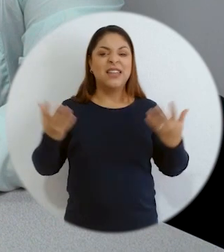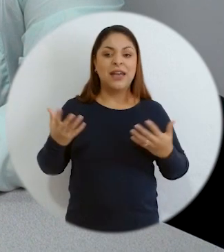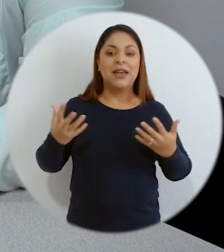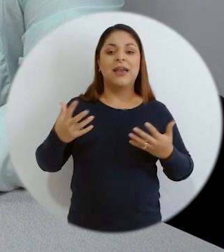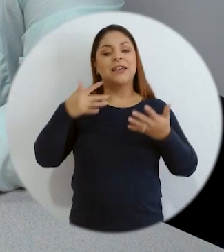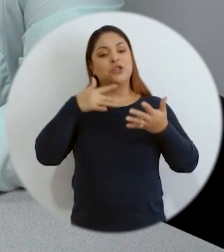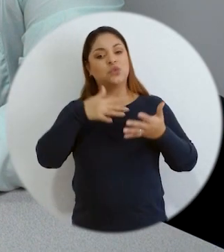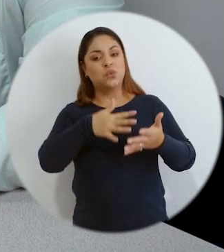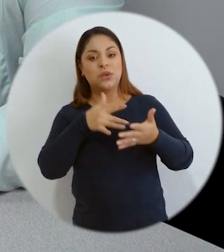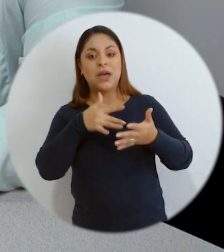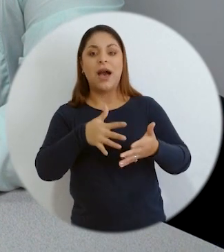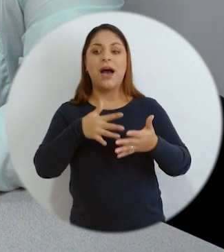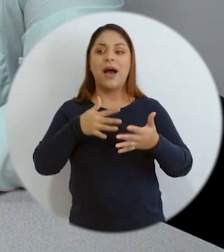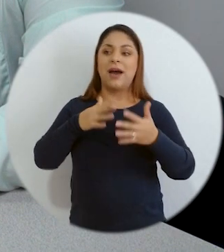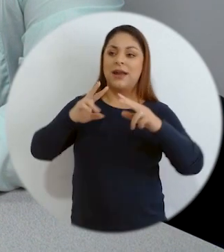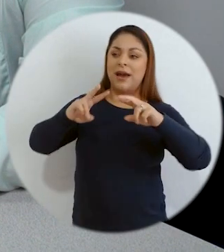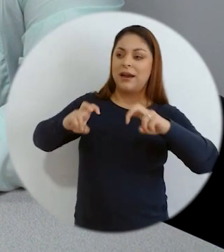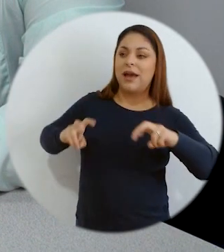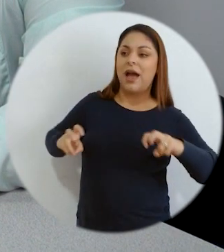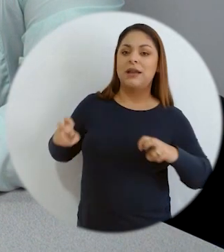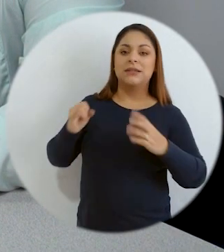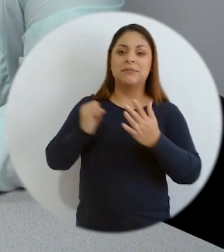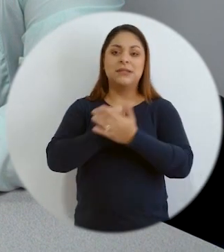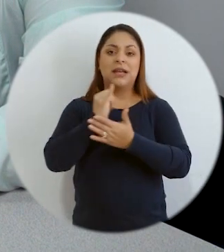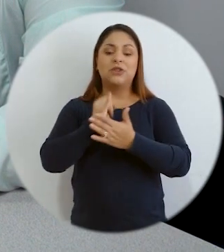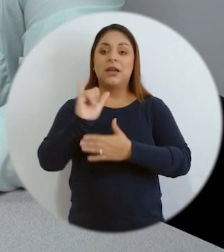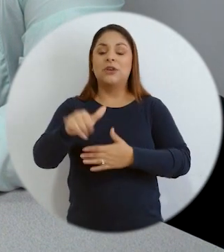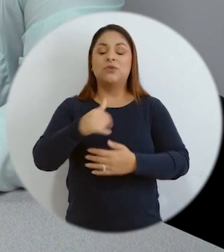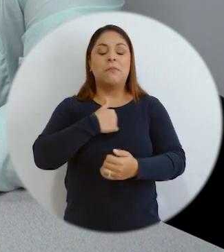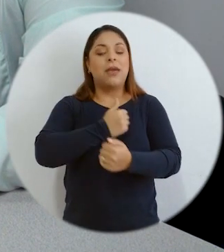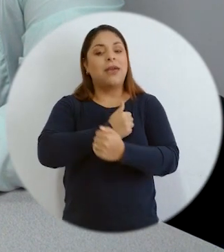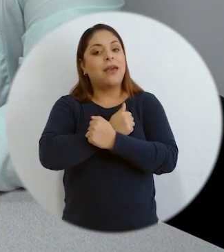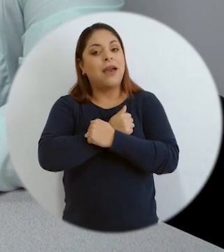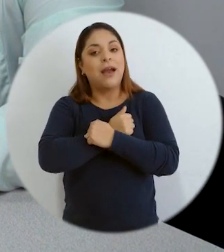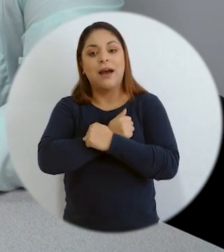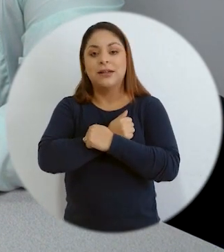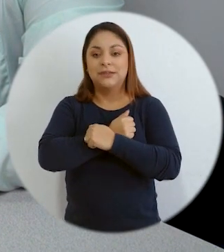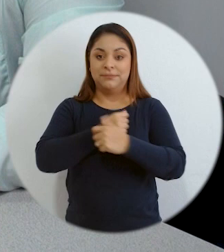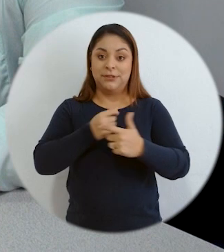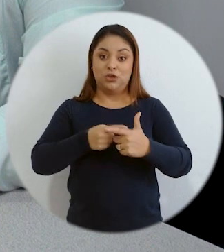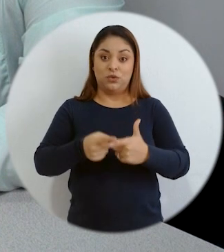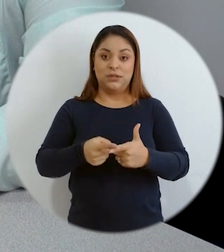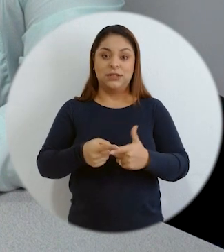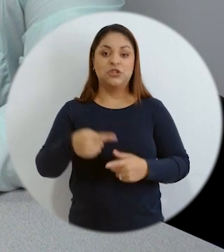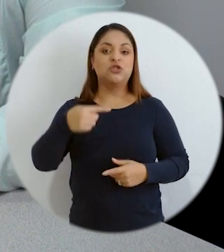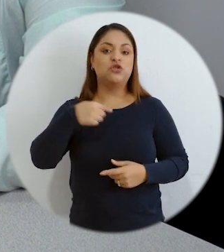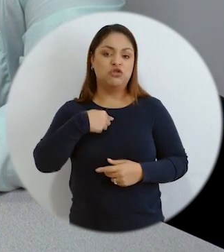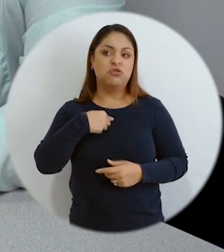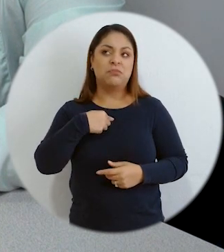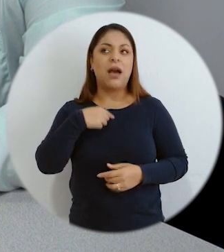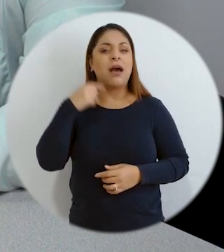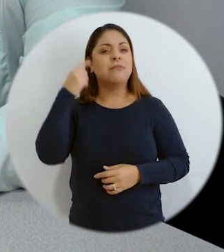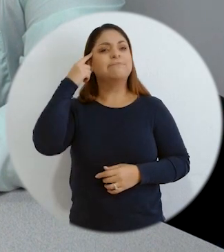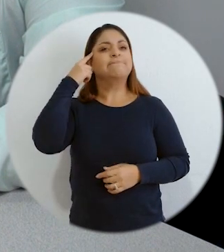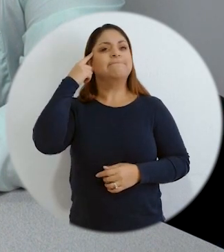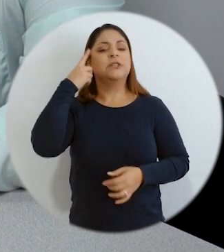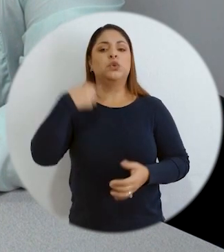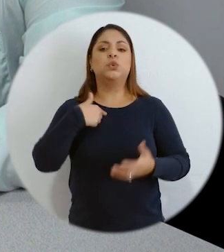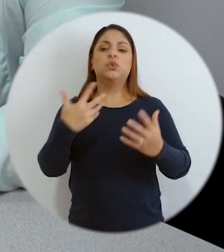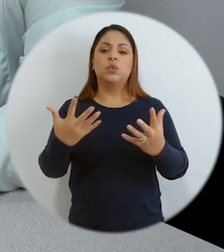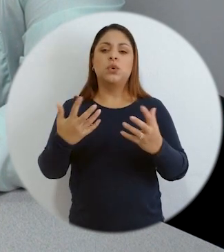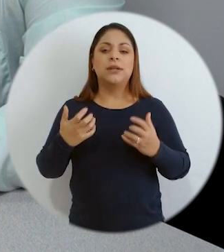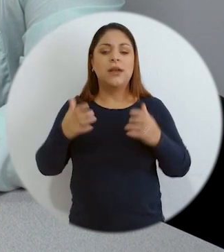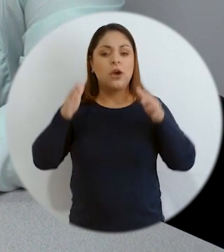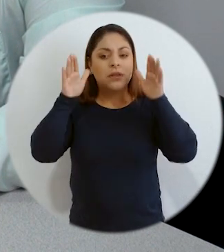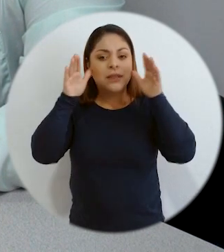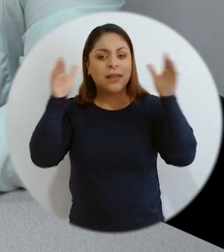los espacios académicos y de estudio, y de análisis y de investigación que me fascinaban, ¿verdad? Entonces yo dije, yo